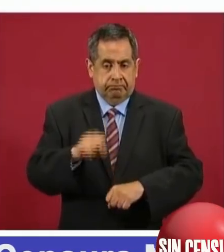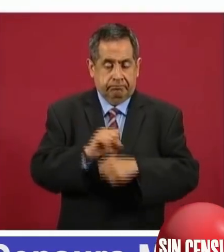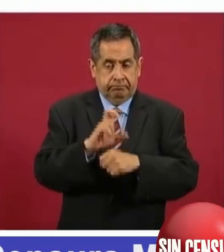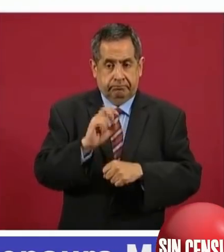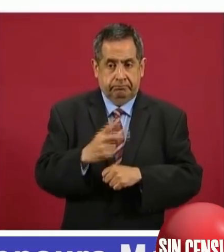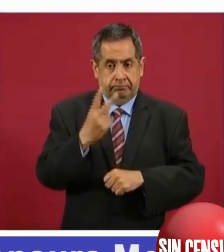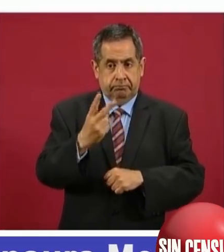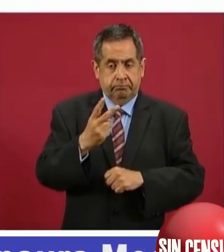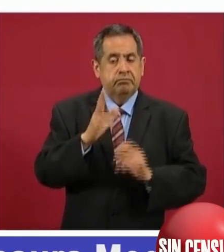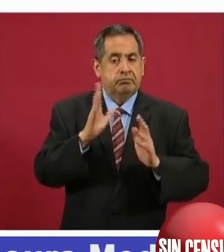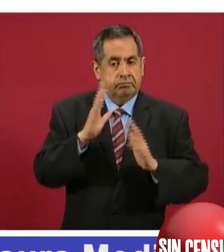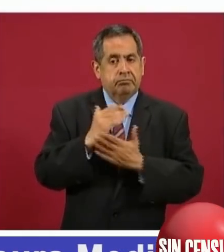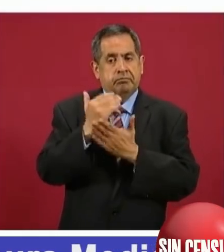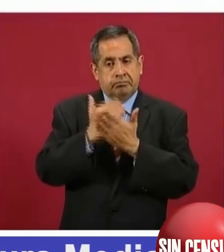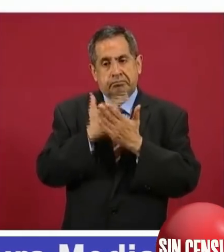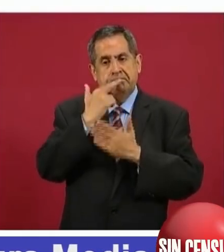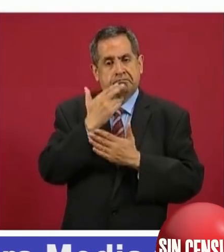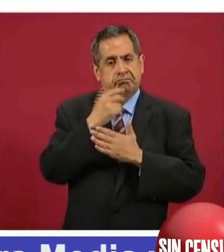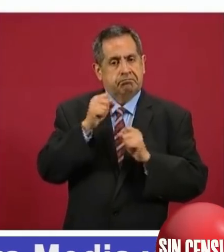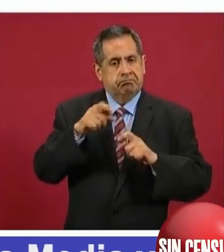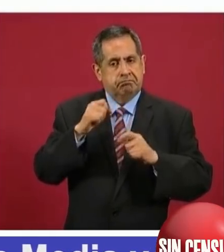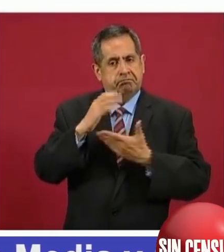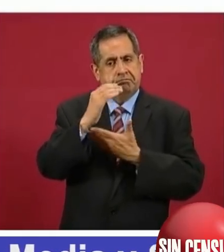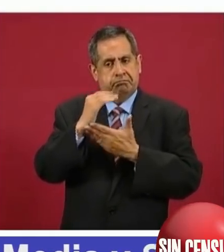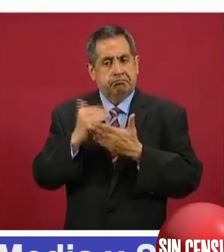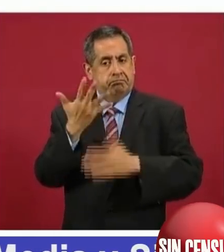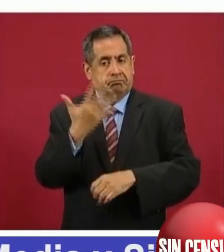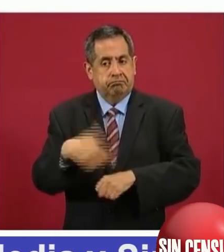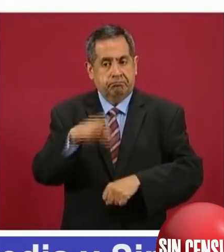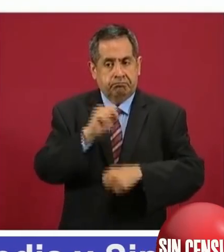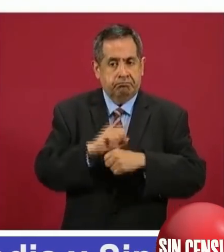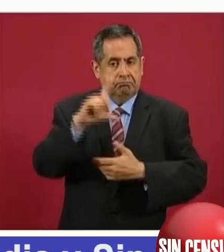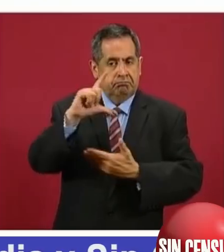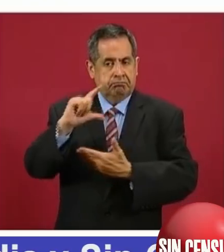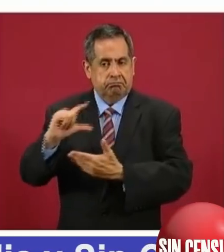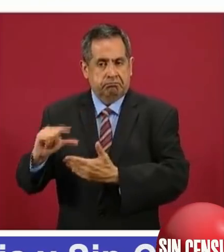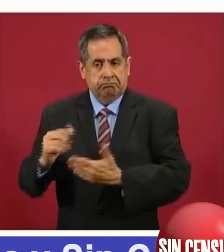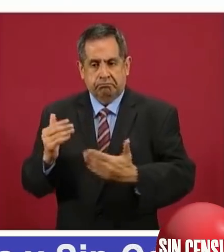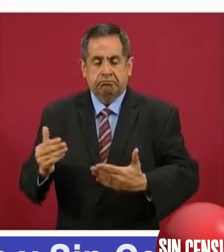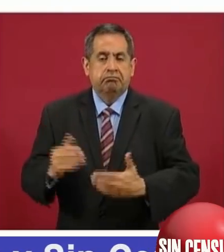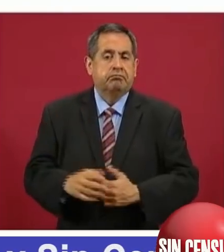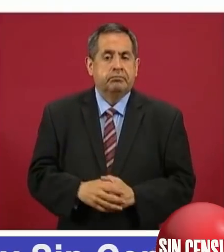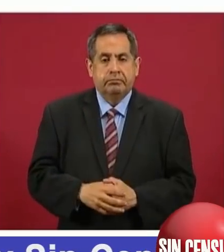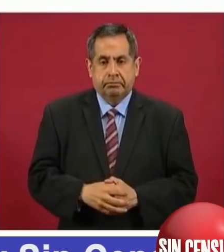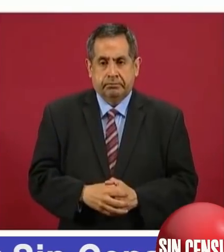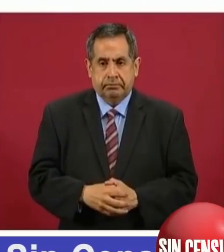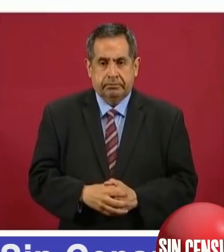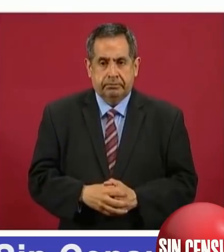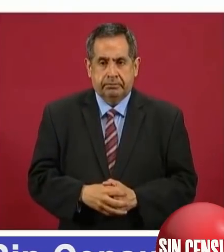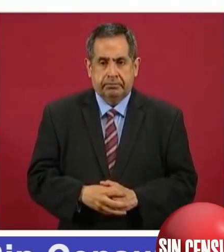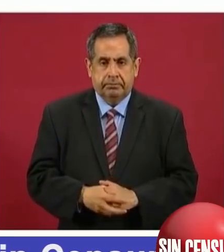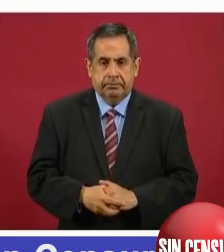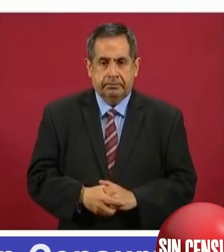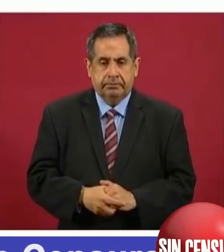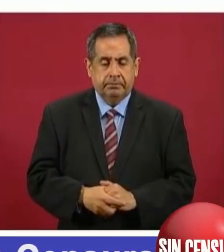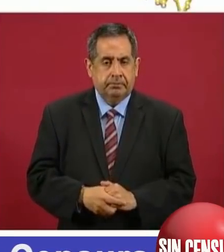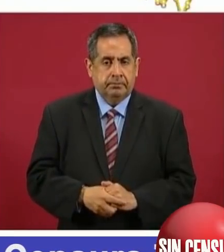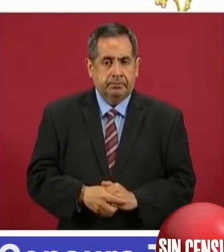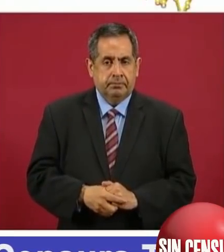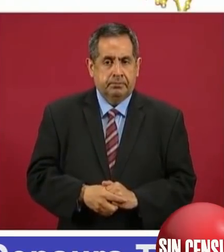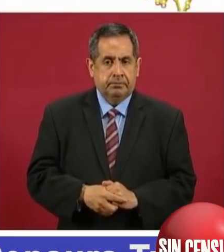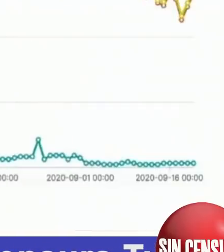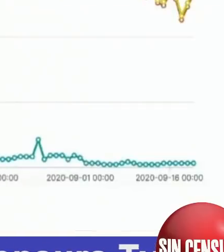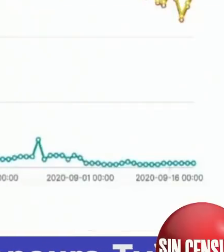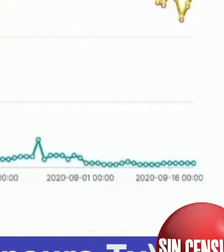32 ya desciende de manera sostenida, 5 semanas de reducción. La siguiente. Vemos que la ocupación hospitalaria